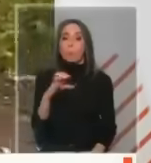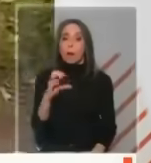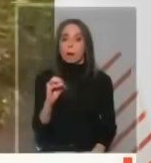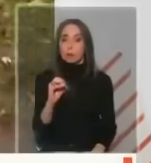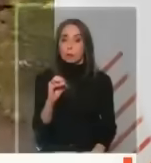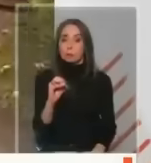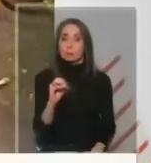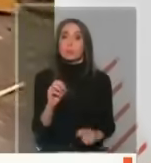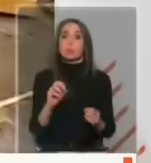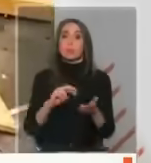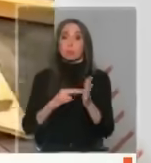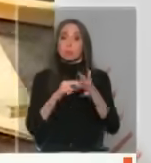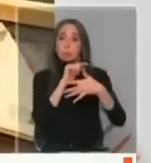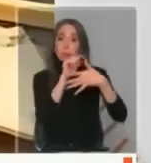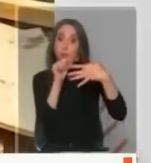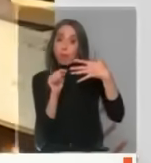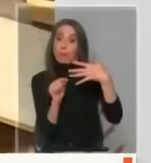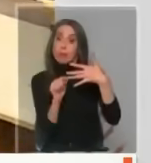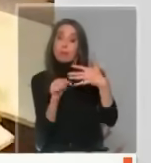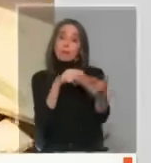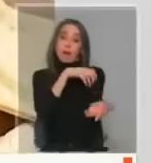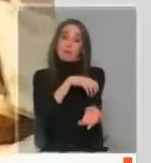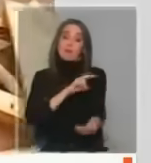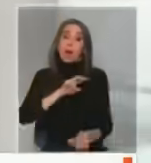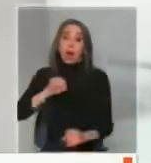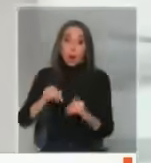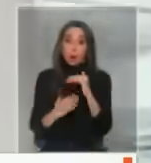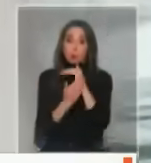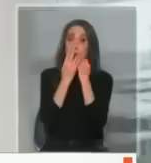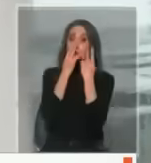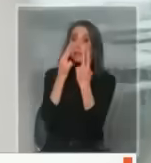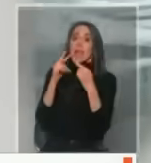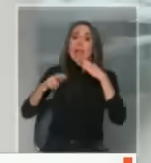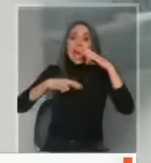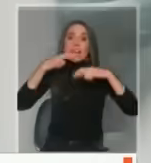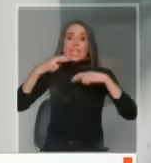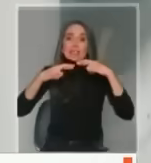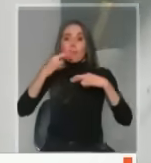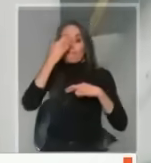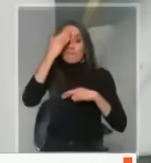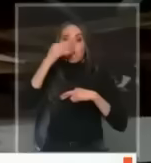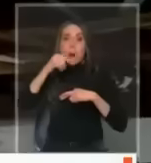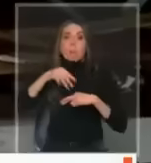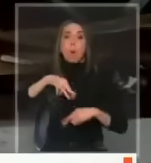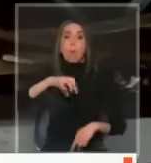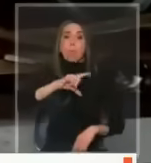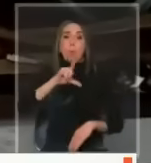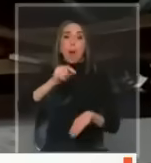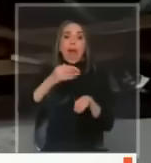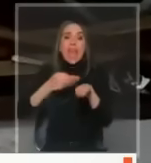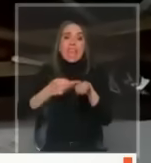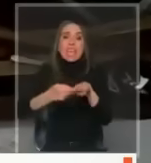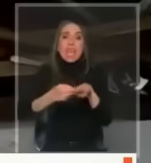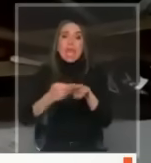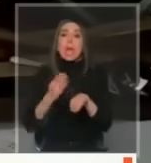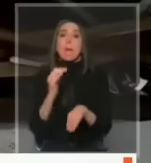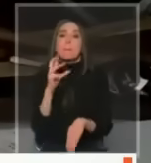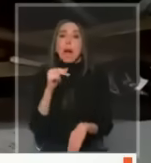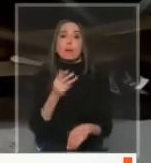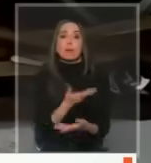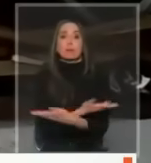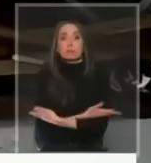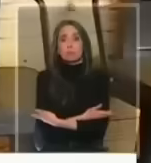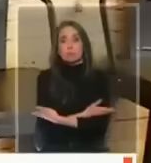Las secuelas bien lo supo la región de Valparaíso. Hoy amanecía así un restaurante del clásico Muelle Barón. De brazos cruzados, sus dueños miraban